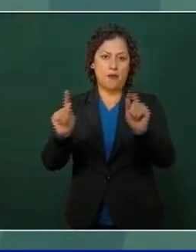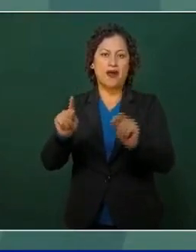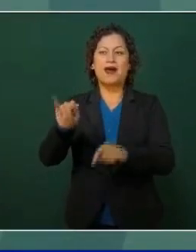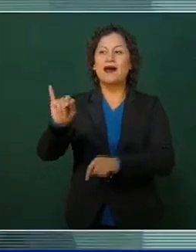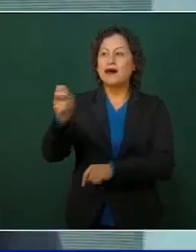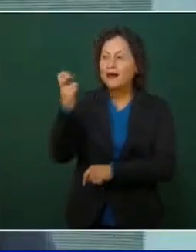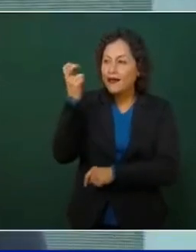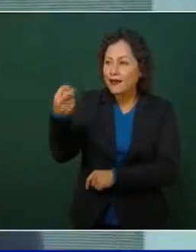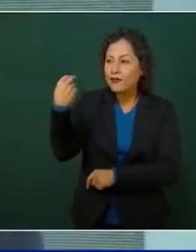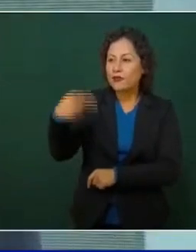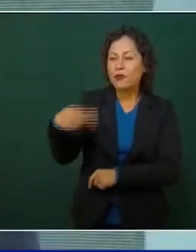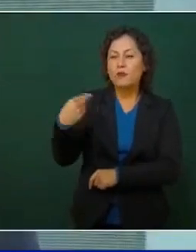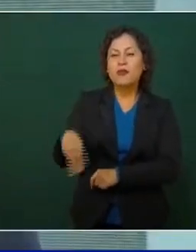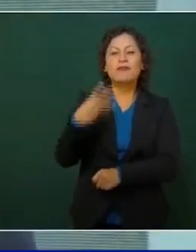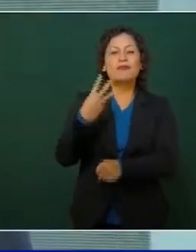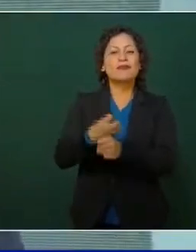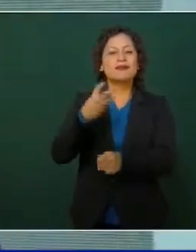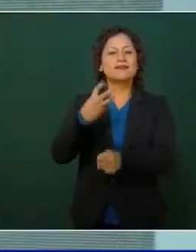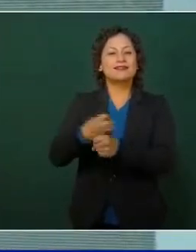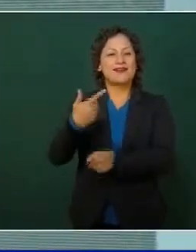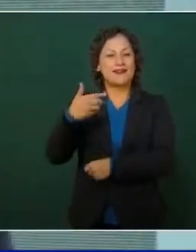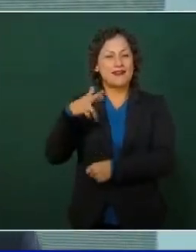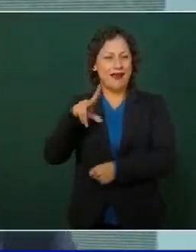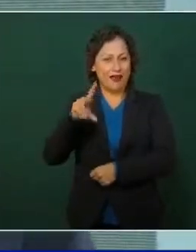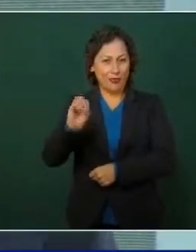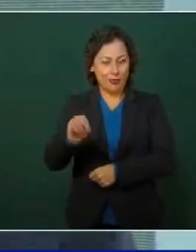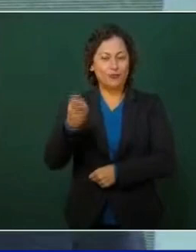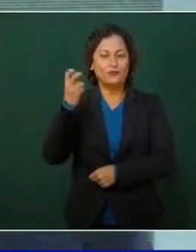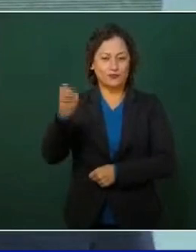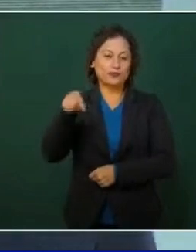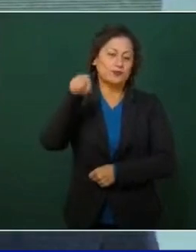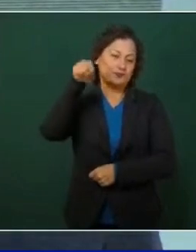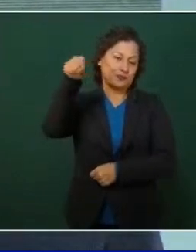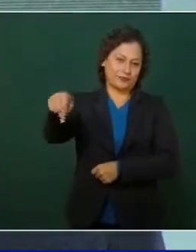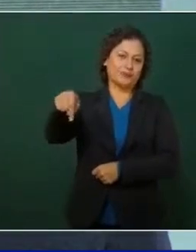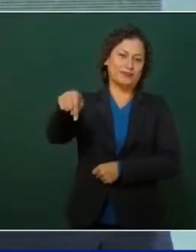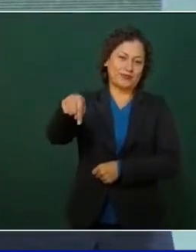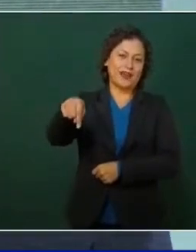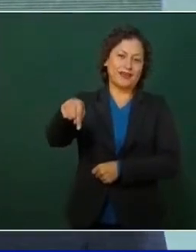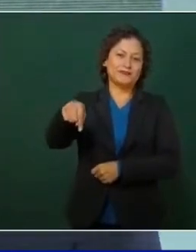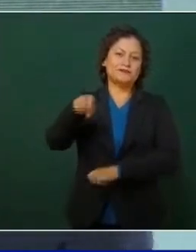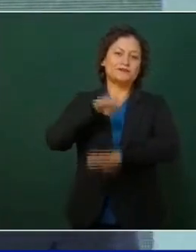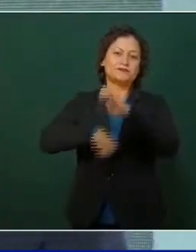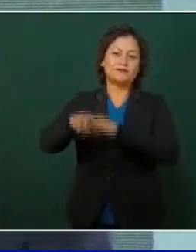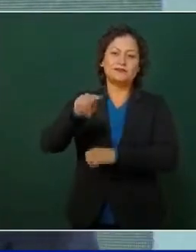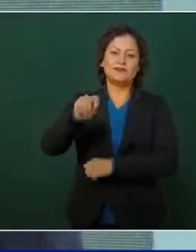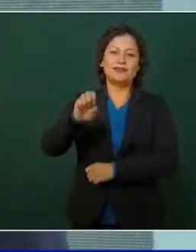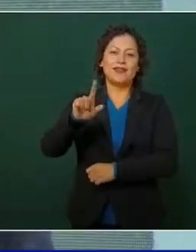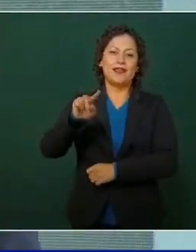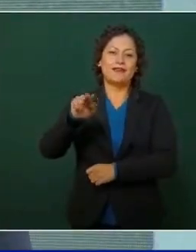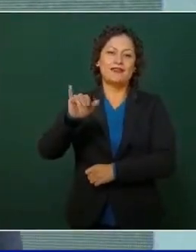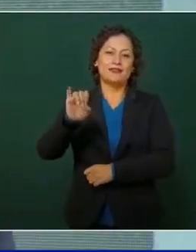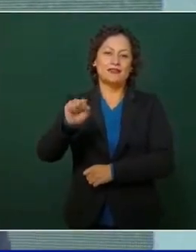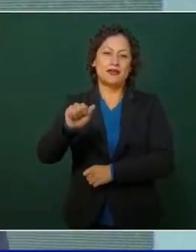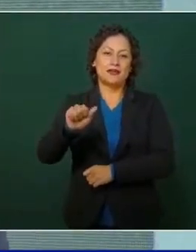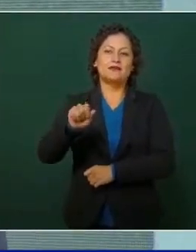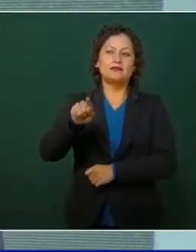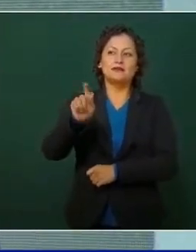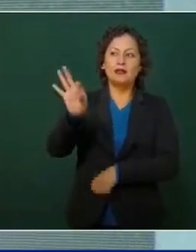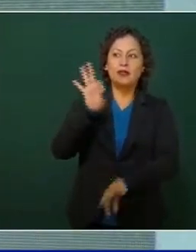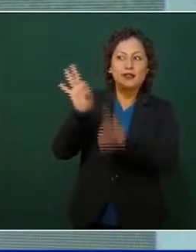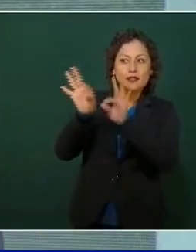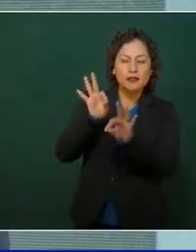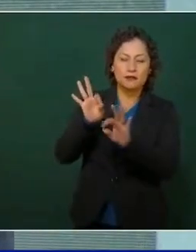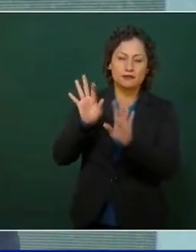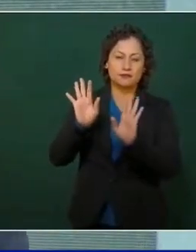Y él, porque era ahí en Televisa, los escogían. Ya cambió la política, ahí. Pues